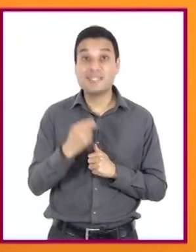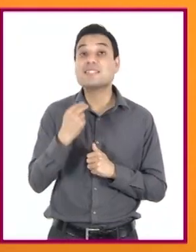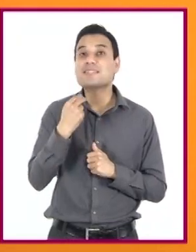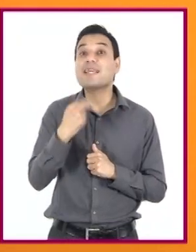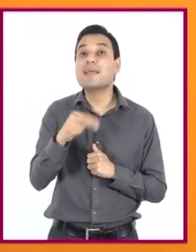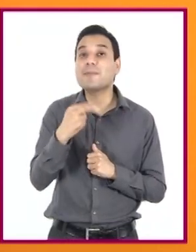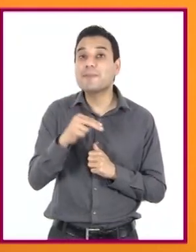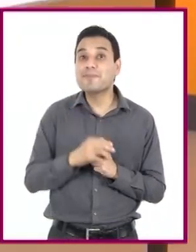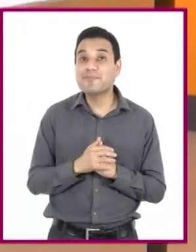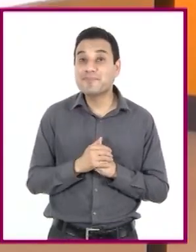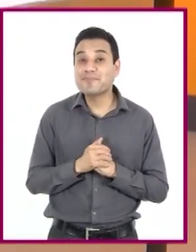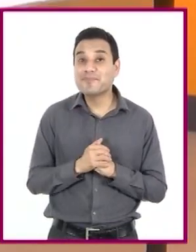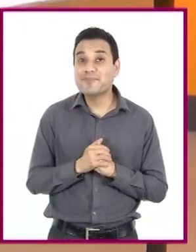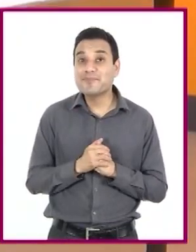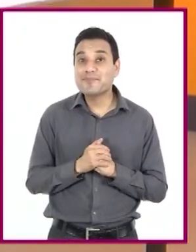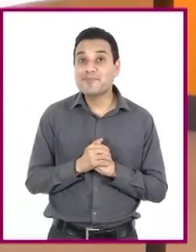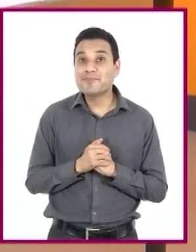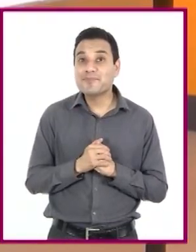llaman